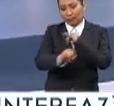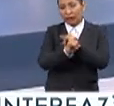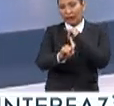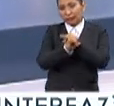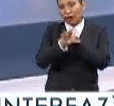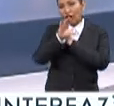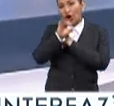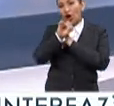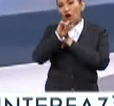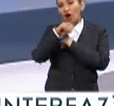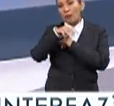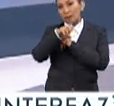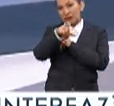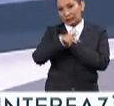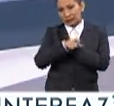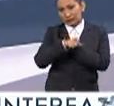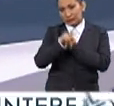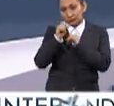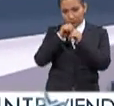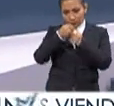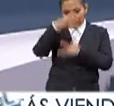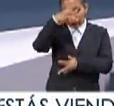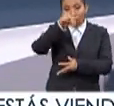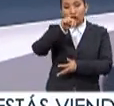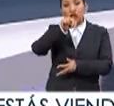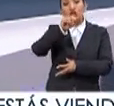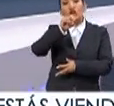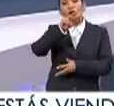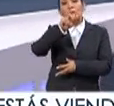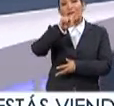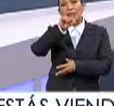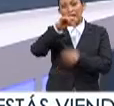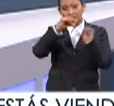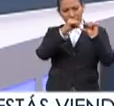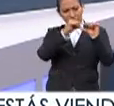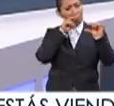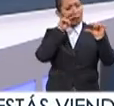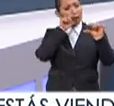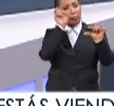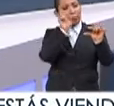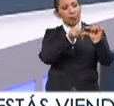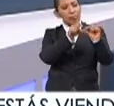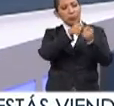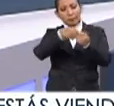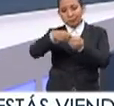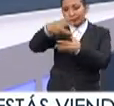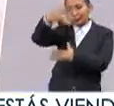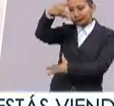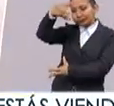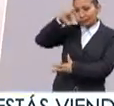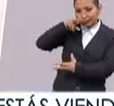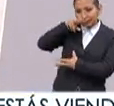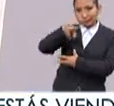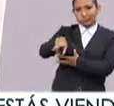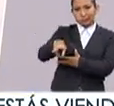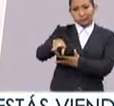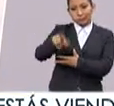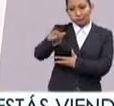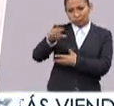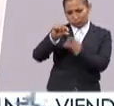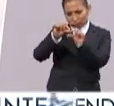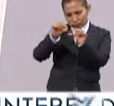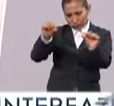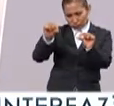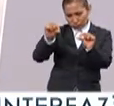página del colegio del colmex y dicen novedades hay una ventanita y vas a la sección en donde está una